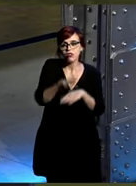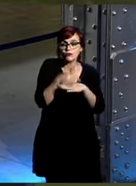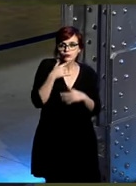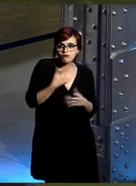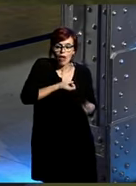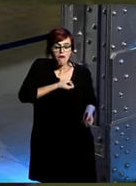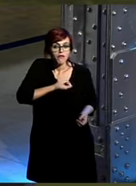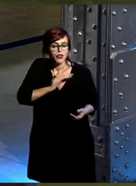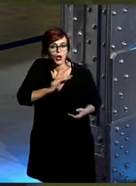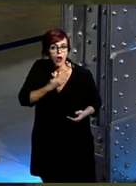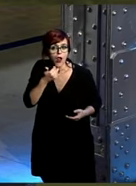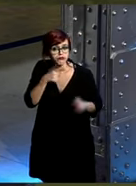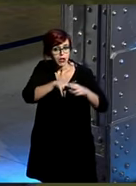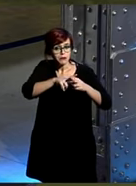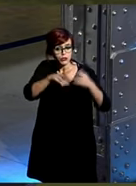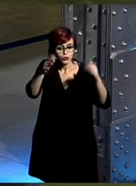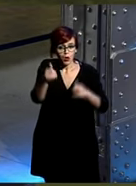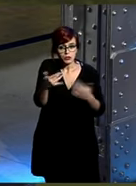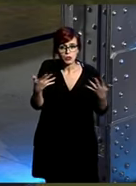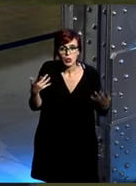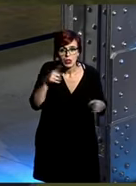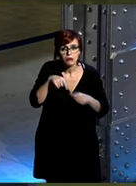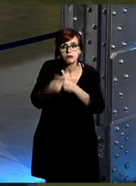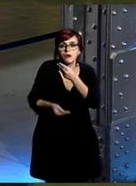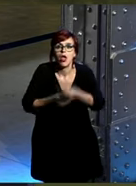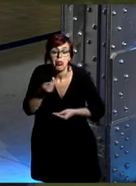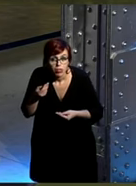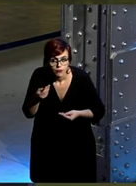amateur, sin herramientas para enfrentarte al reto, ¿no?